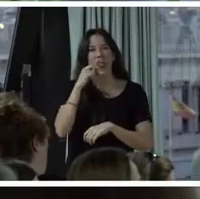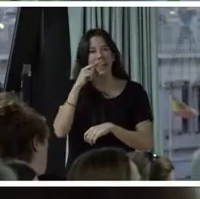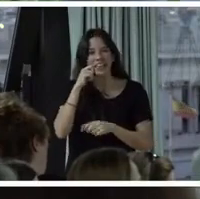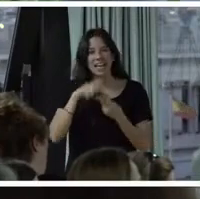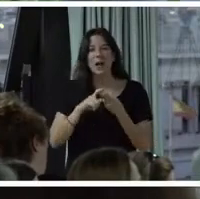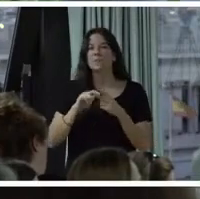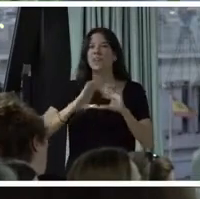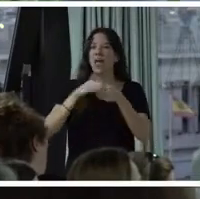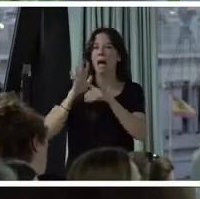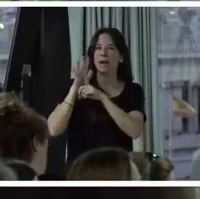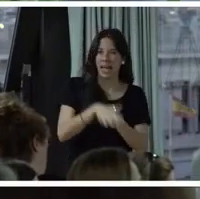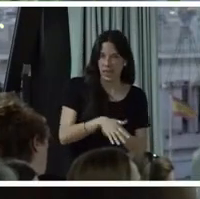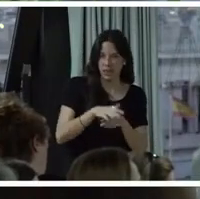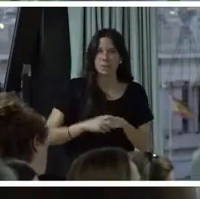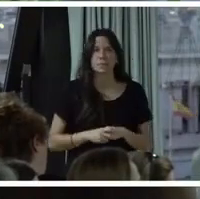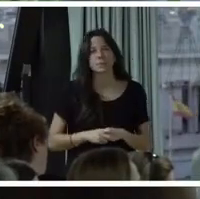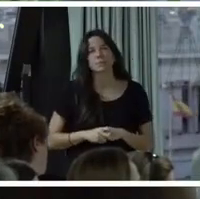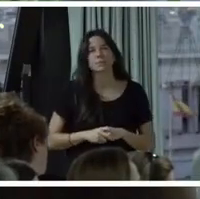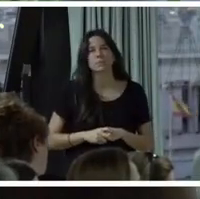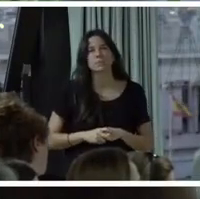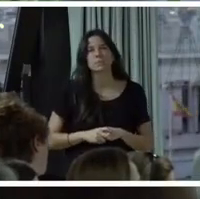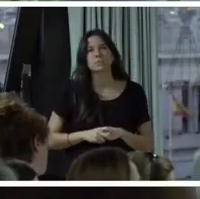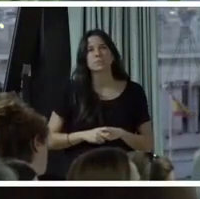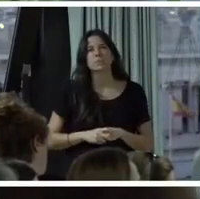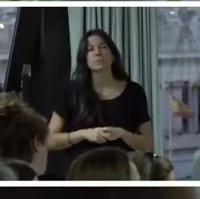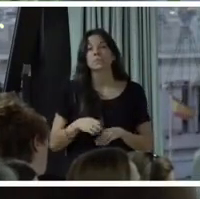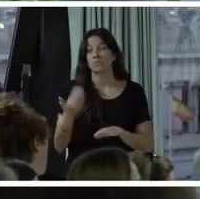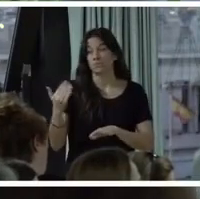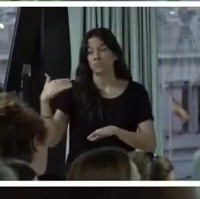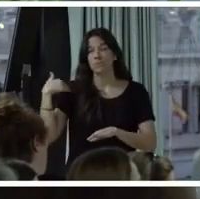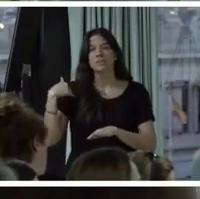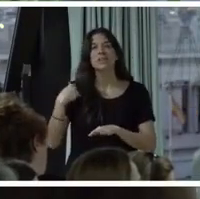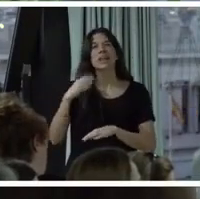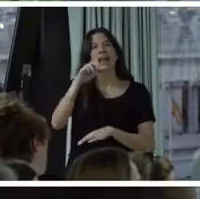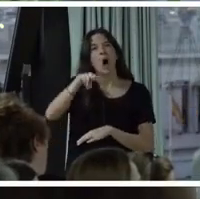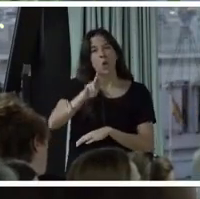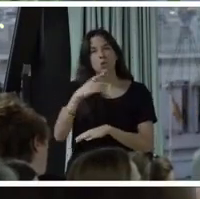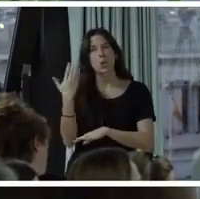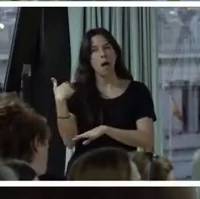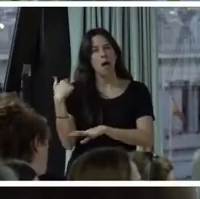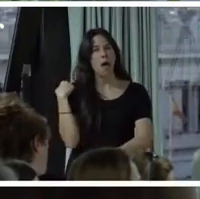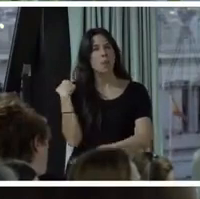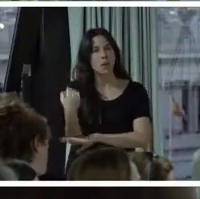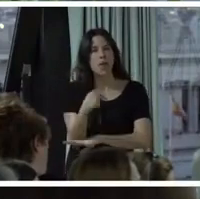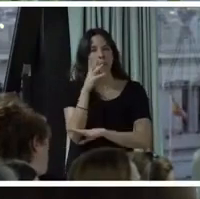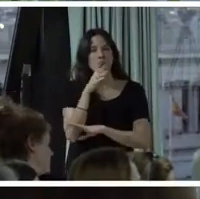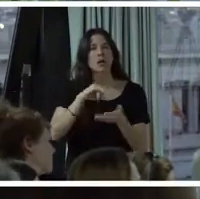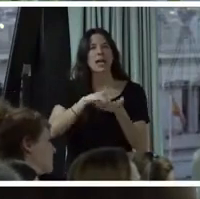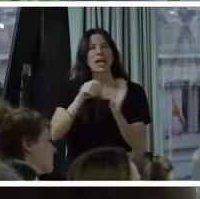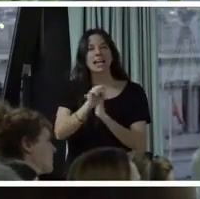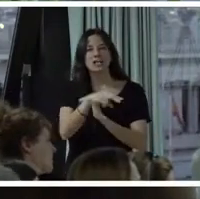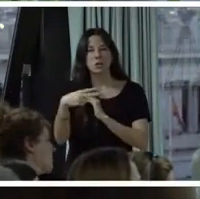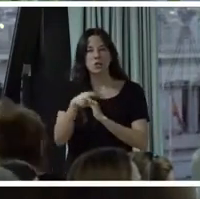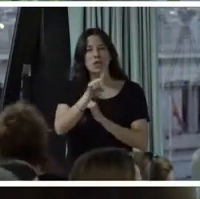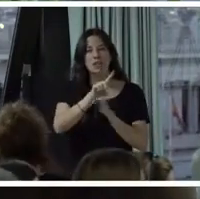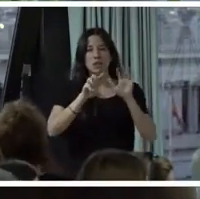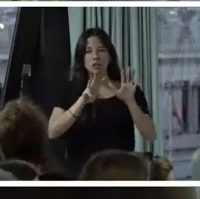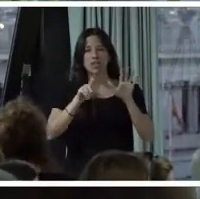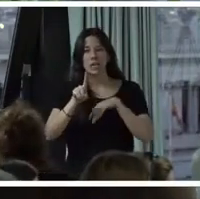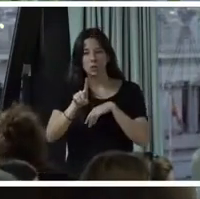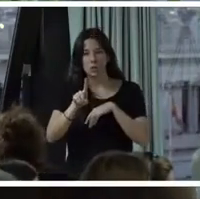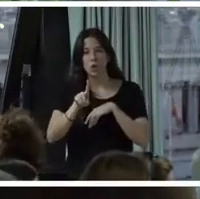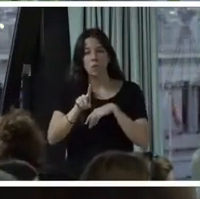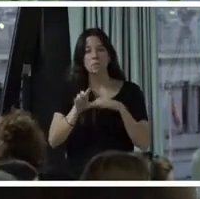de aparate que fue apoyada por las Naciones Unidas con la resolución 181 la